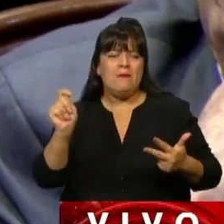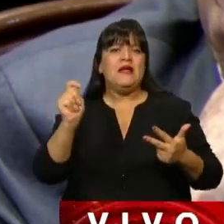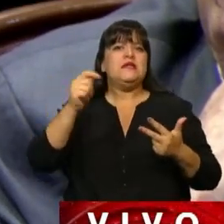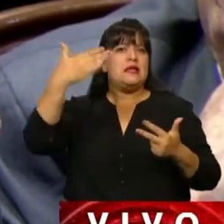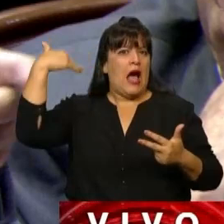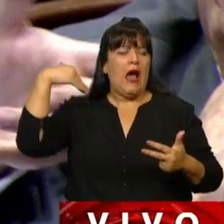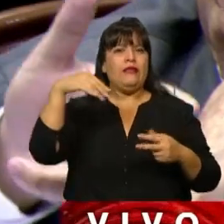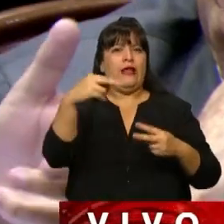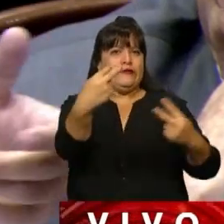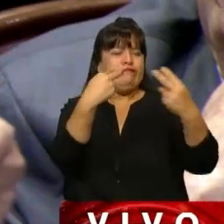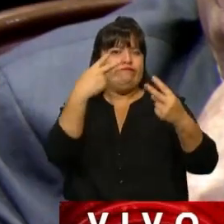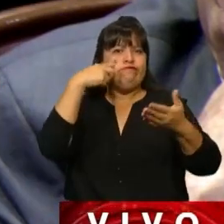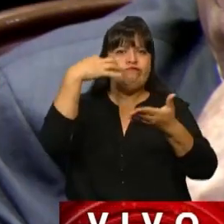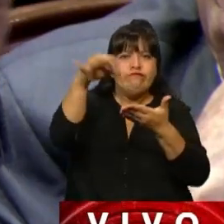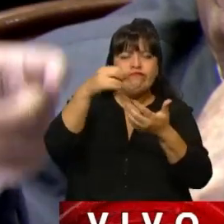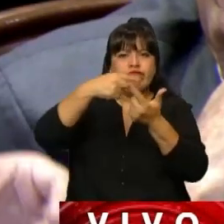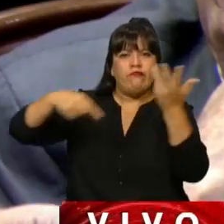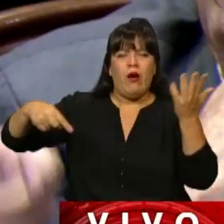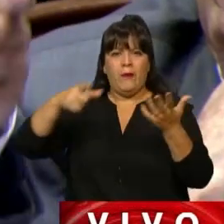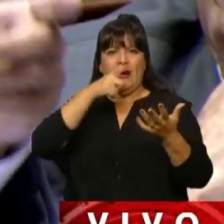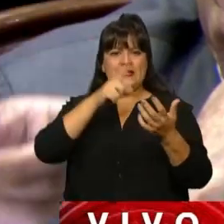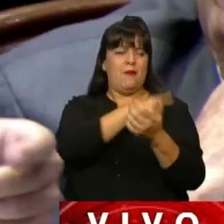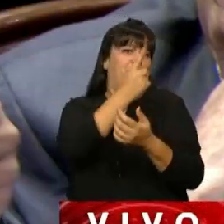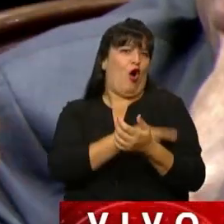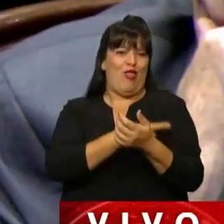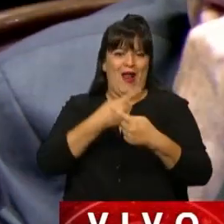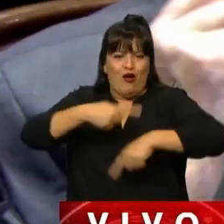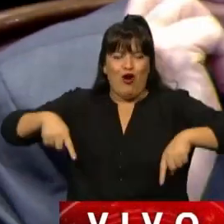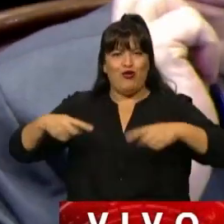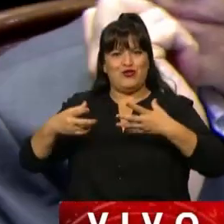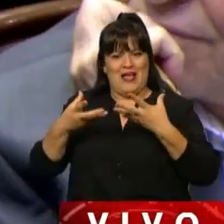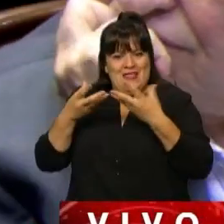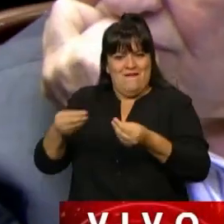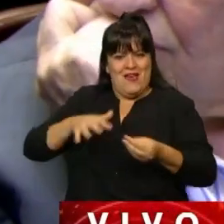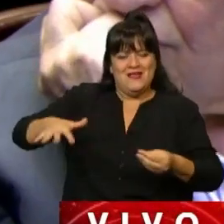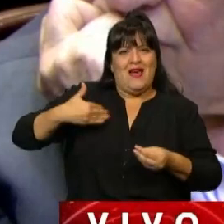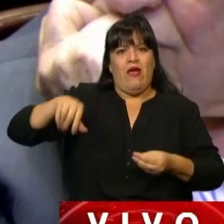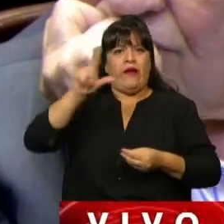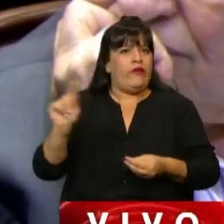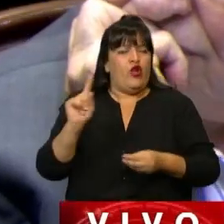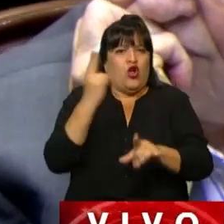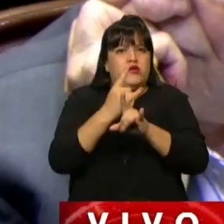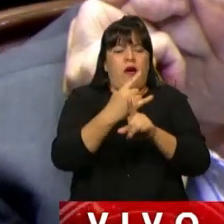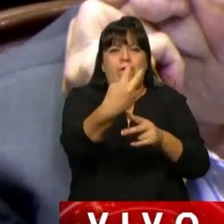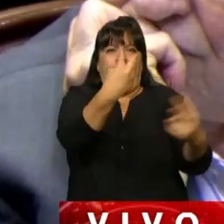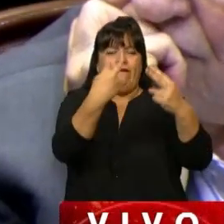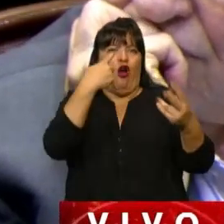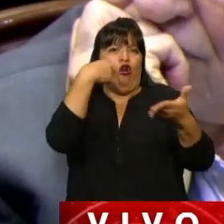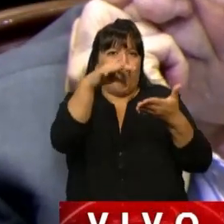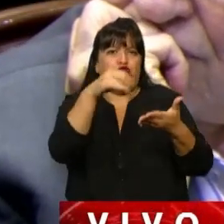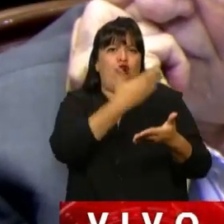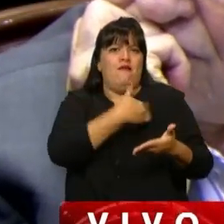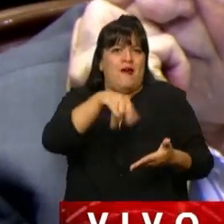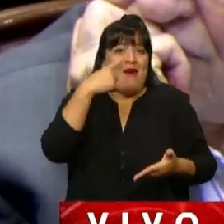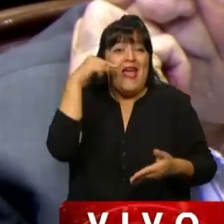significaban erosionar el poder, la soberanía de la República Argentina y de sus